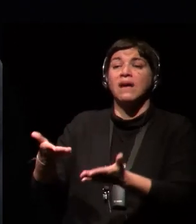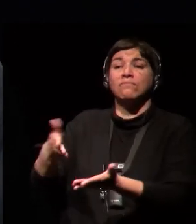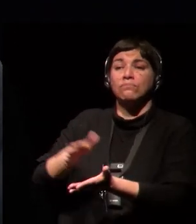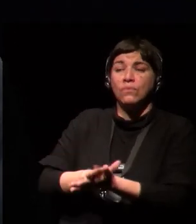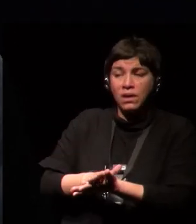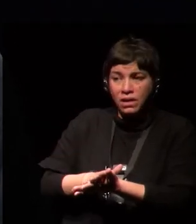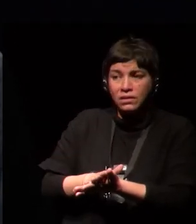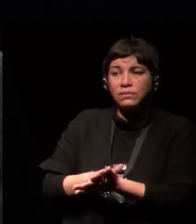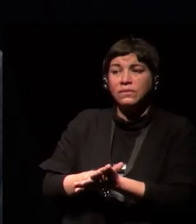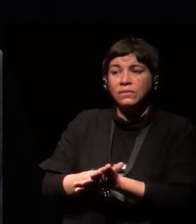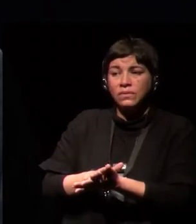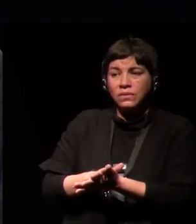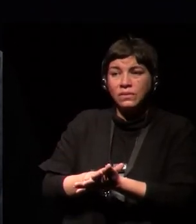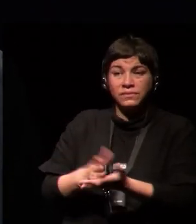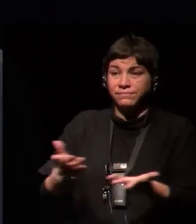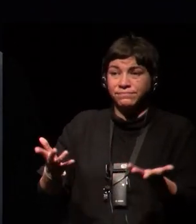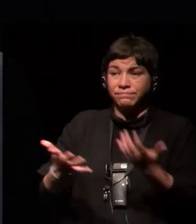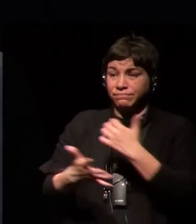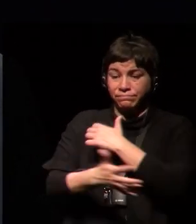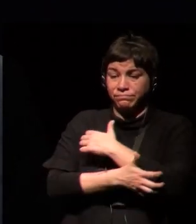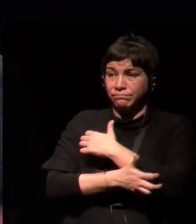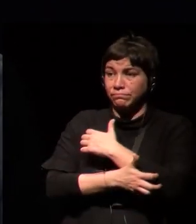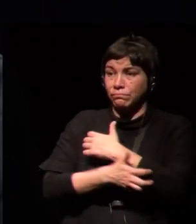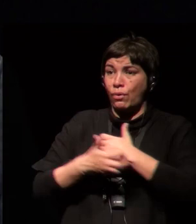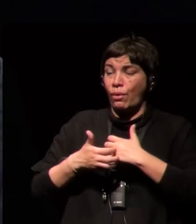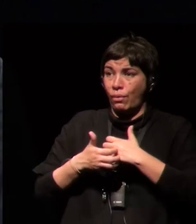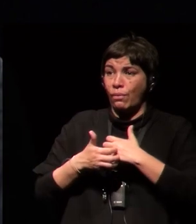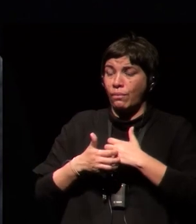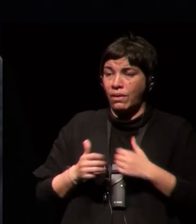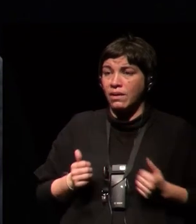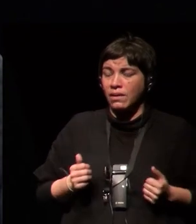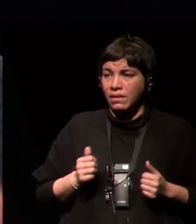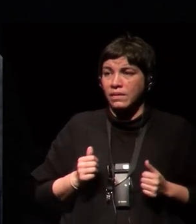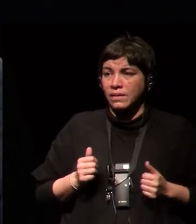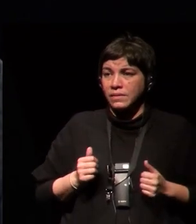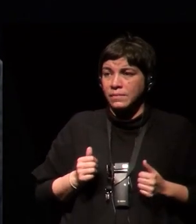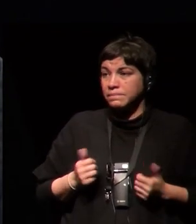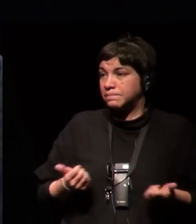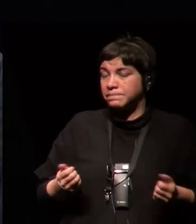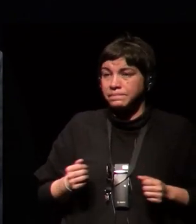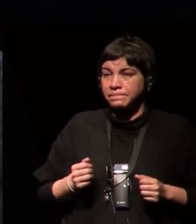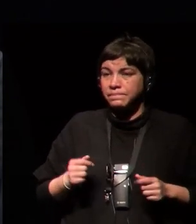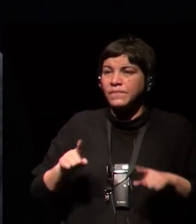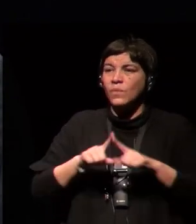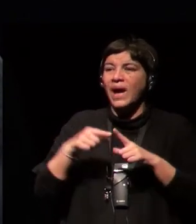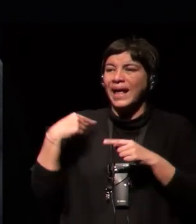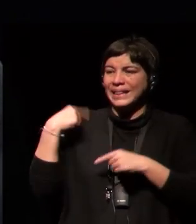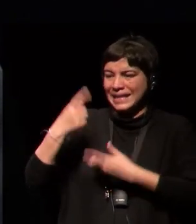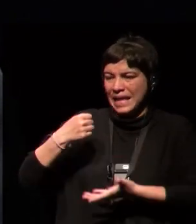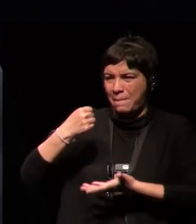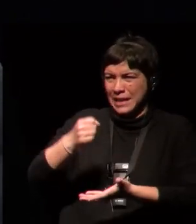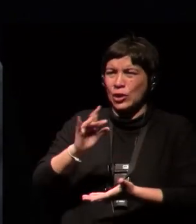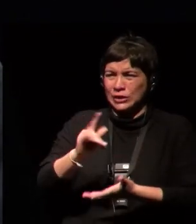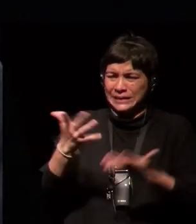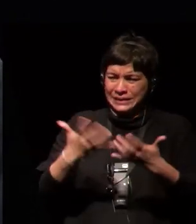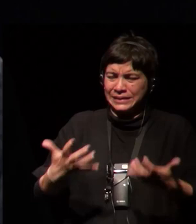Arruinado. She died. She had no will, and dejó un testamento, pero no consiguió